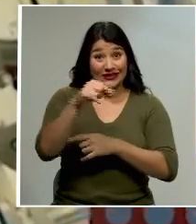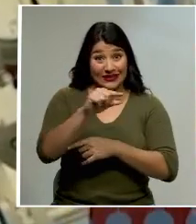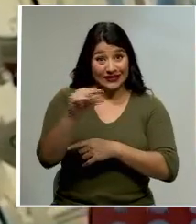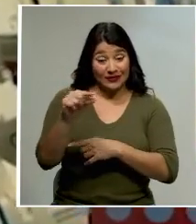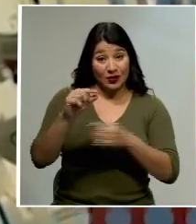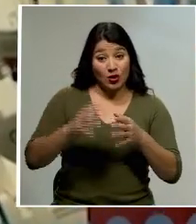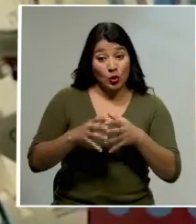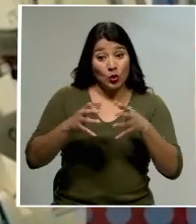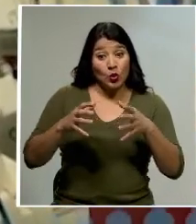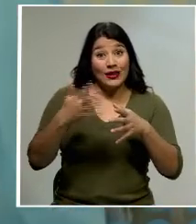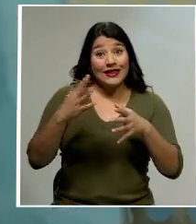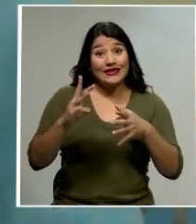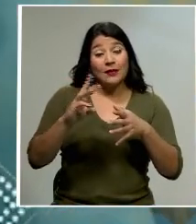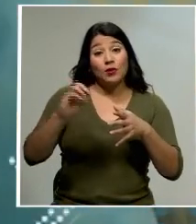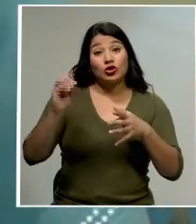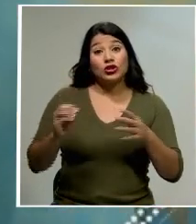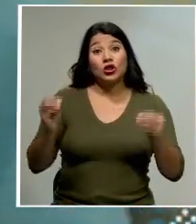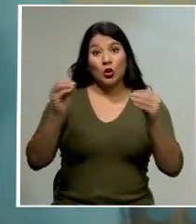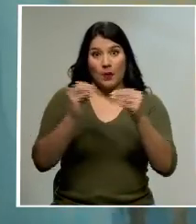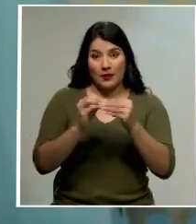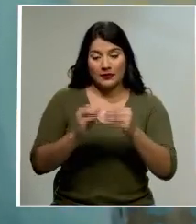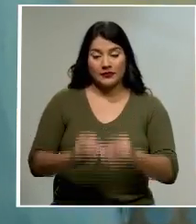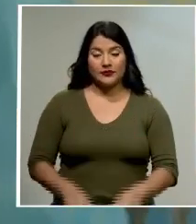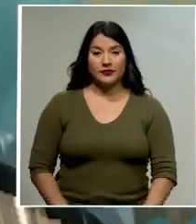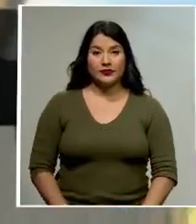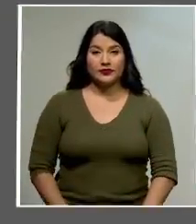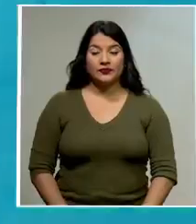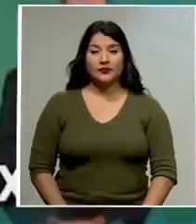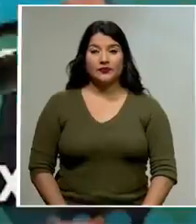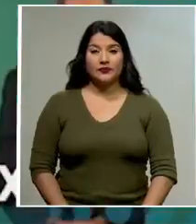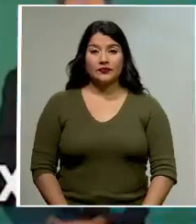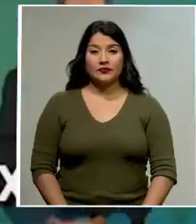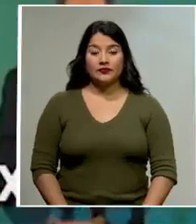aumento de 16% en los nuevos casos.